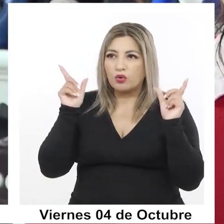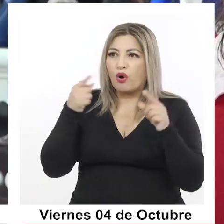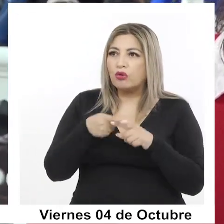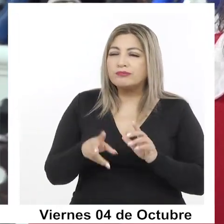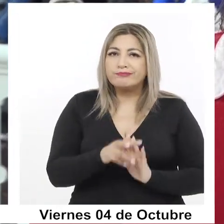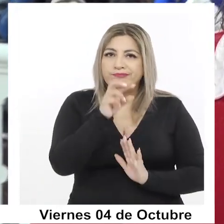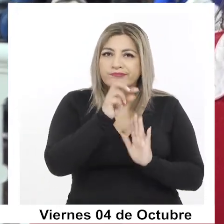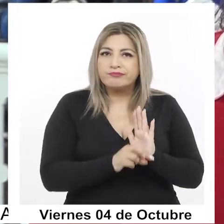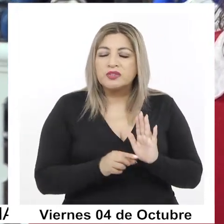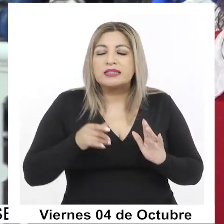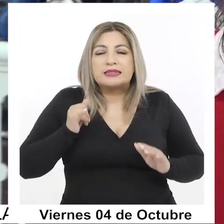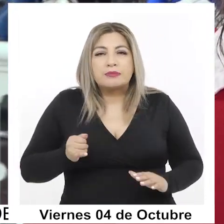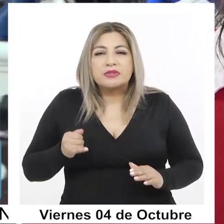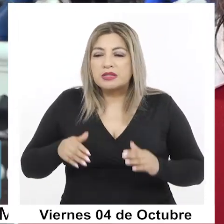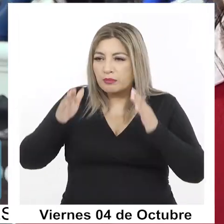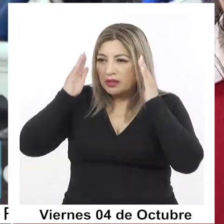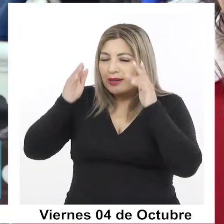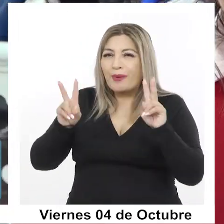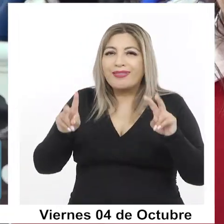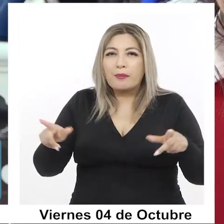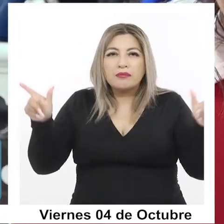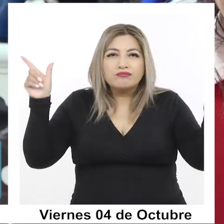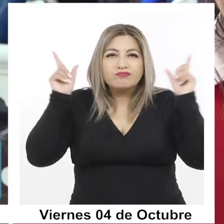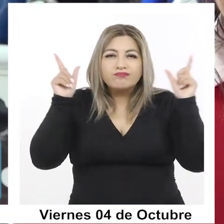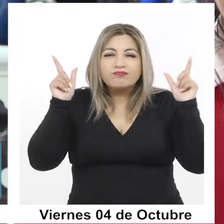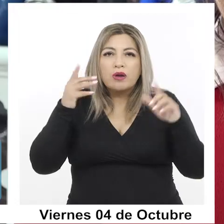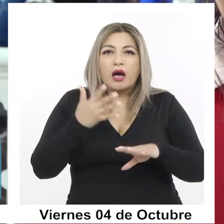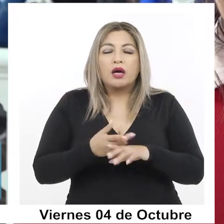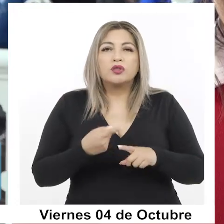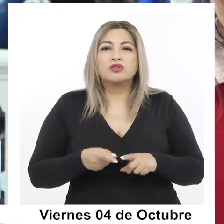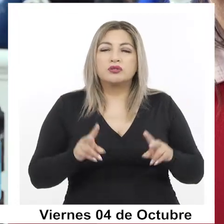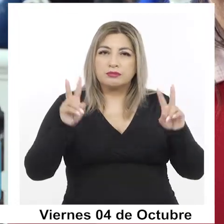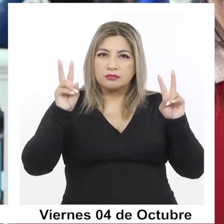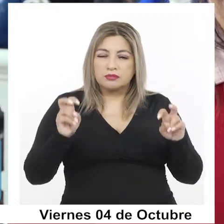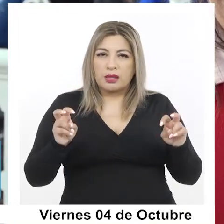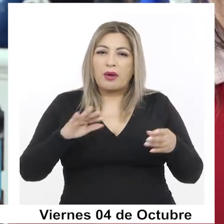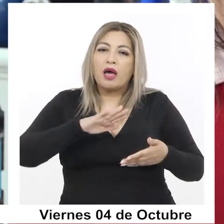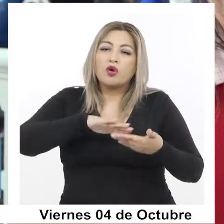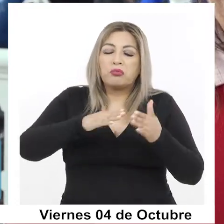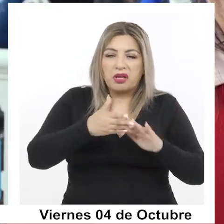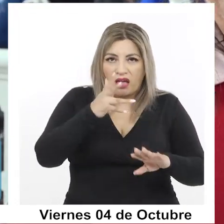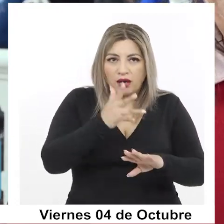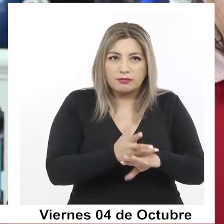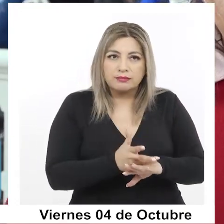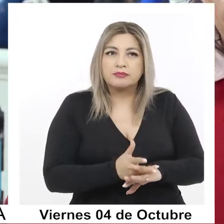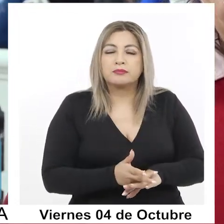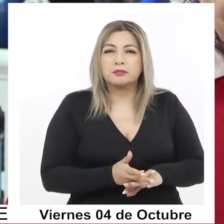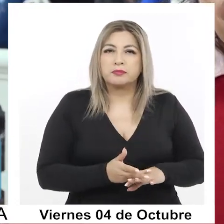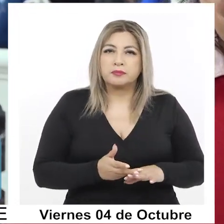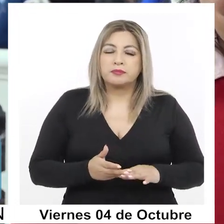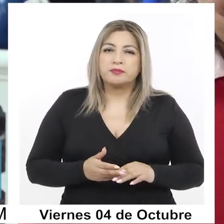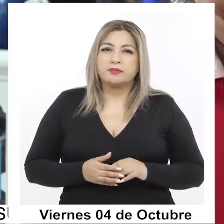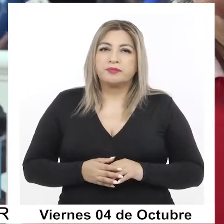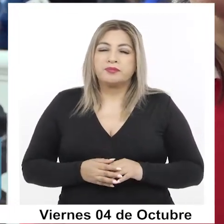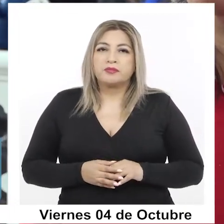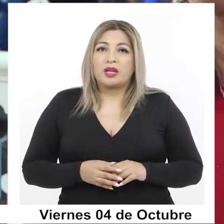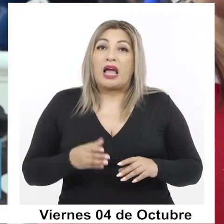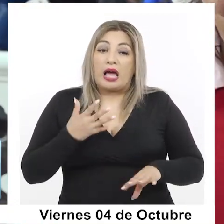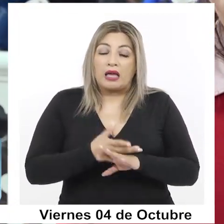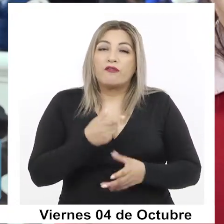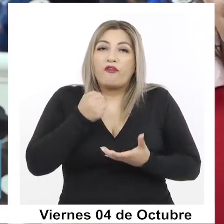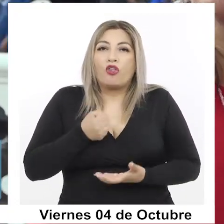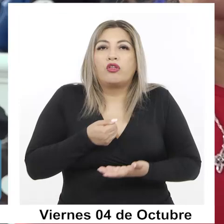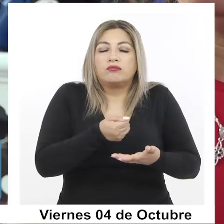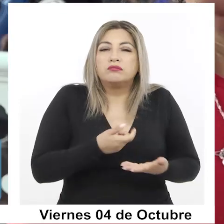otros proyectos se hayan preocupado de la sonoridad, ¿no? Hay otros elementos que sí las comunidades tienen, donde ahí se invierte